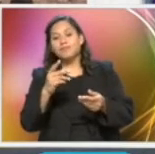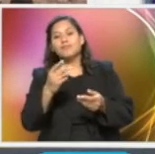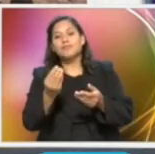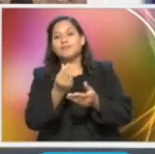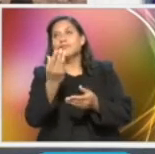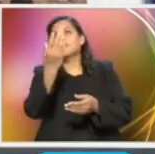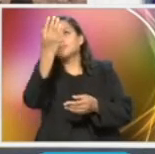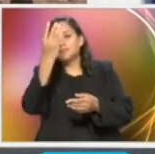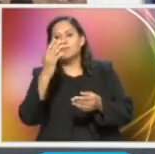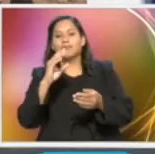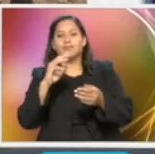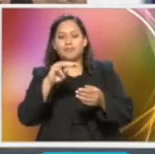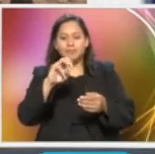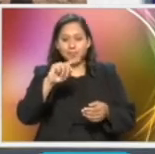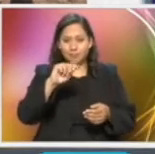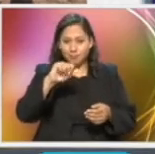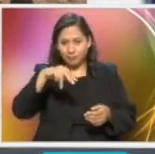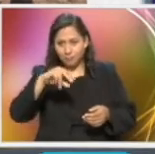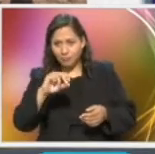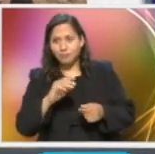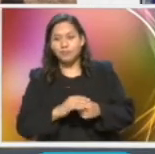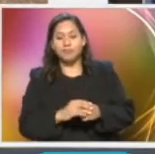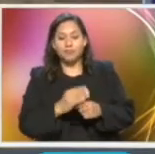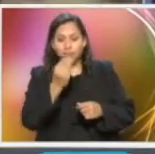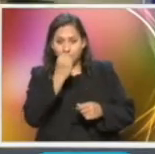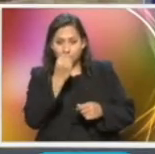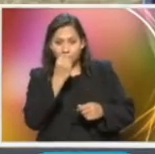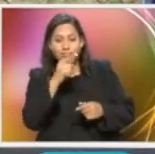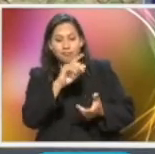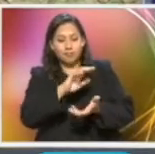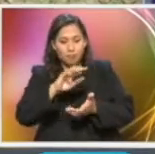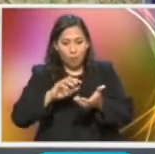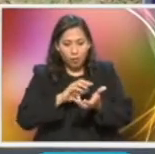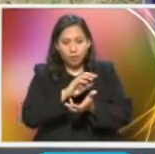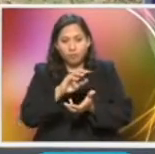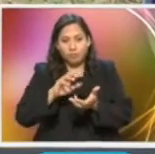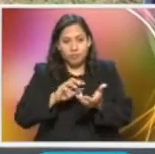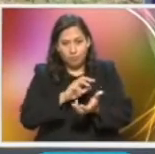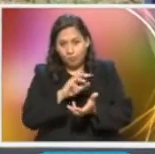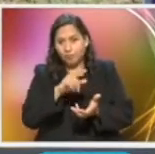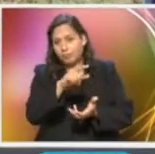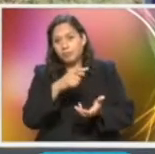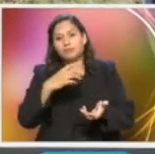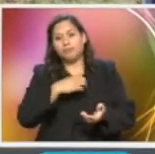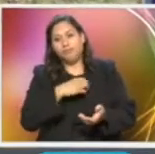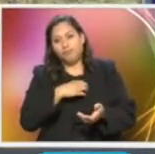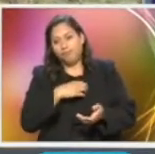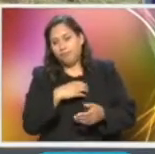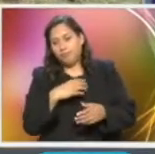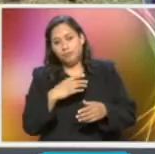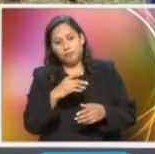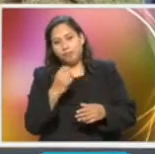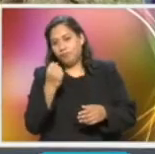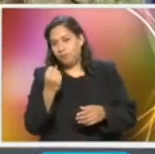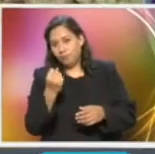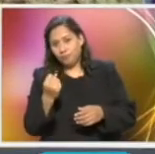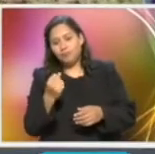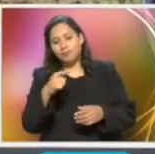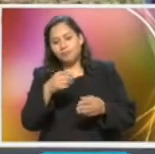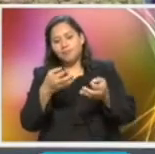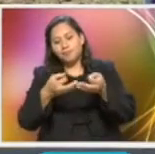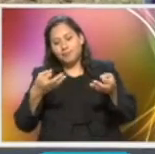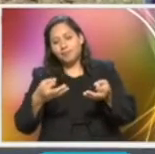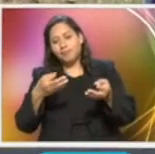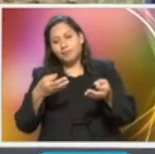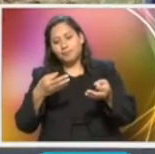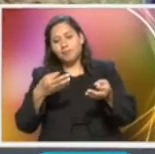ya generamos metano, mucho metano, la digestión de las vacas es muy poderosa, digamos. Sí. Estos